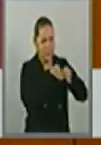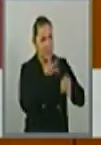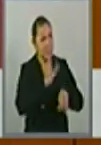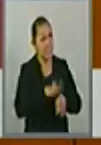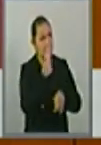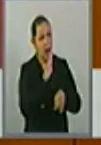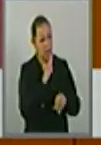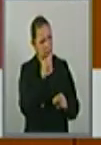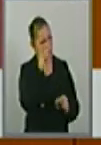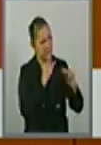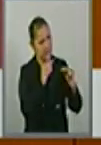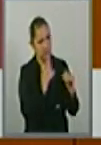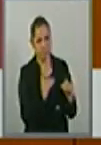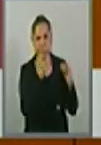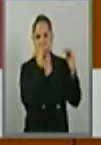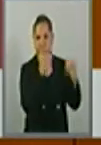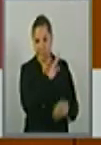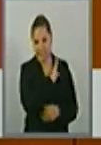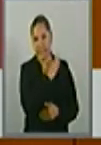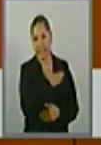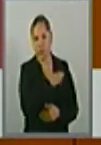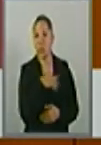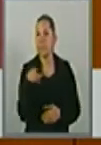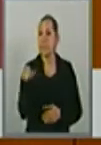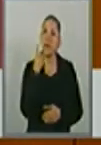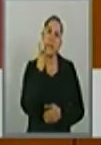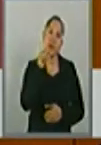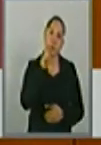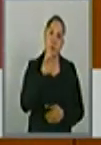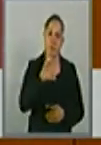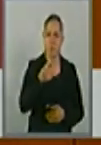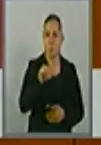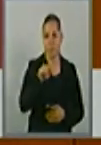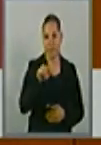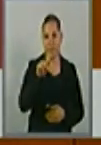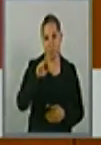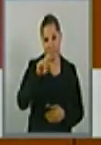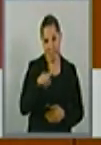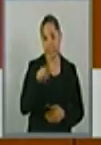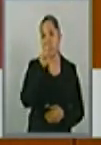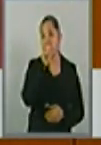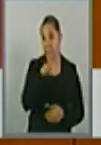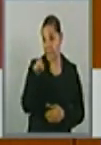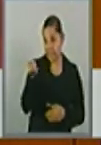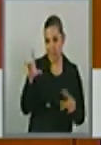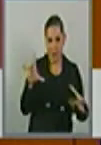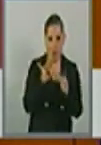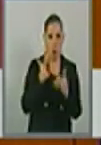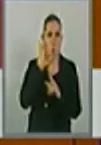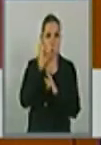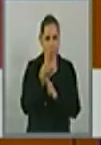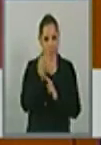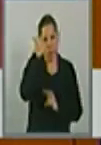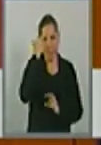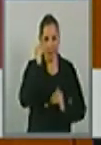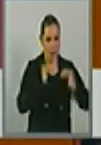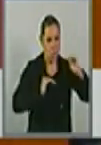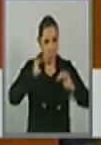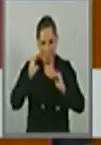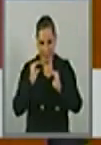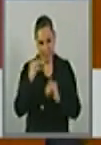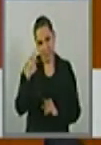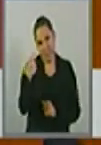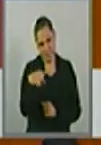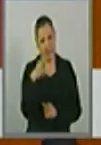debo señalar que la diputada blanca margarita cuarta domínguez en conjunto con la comisión de competitividad de esta honorable cámara de